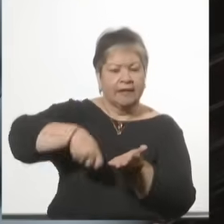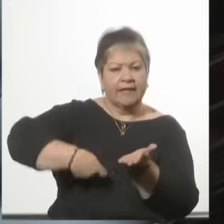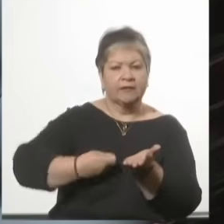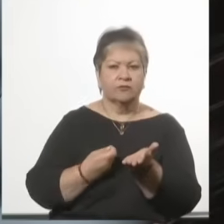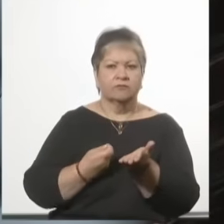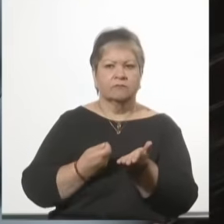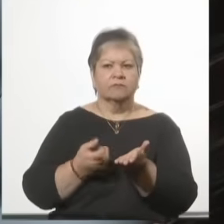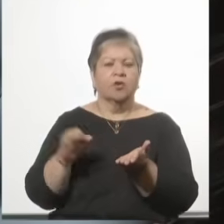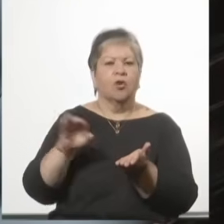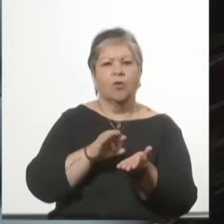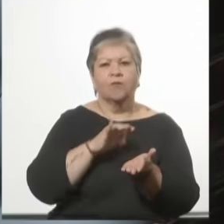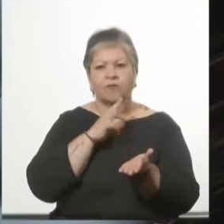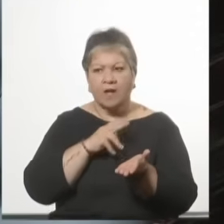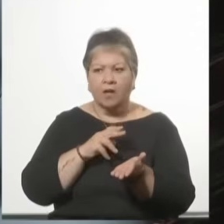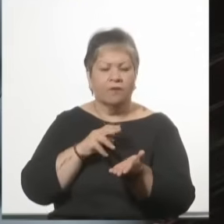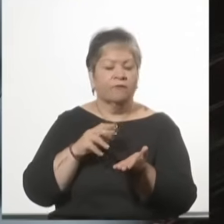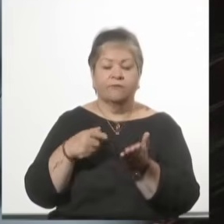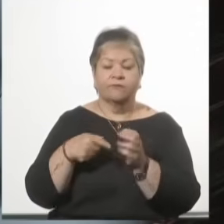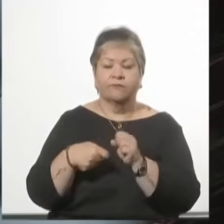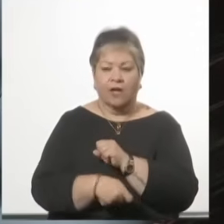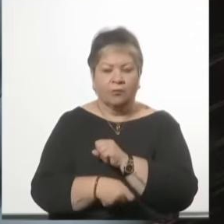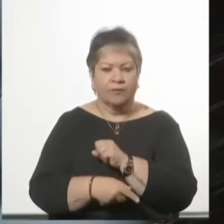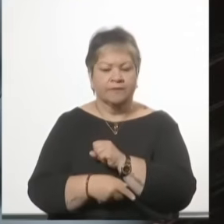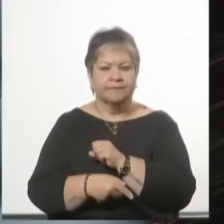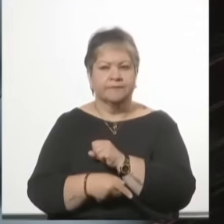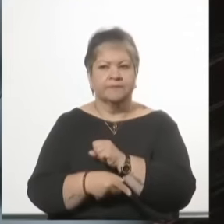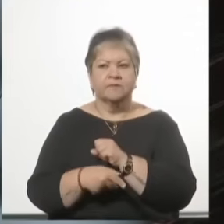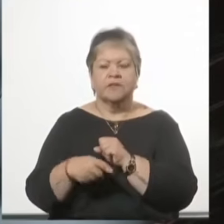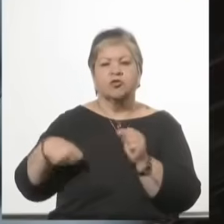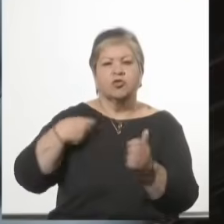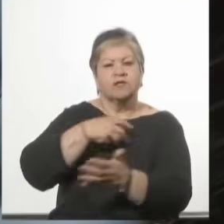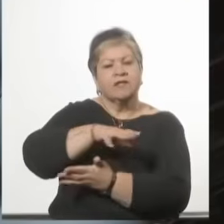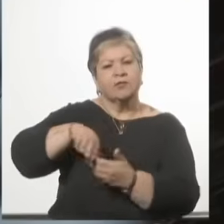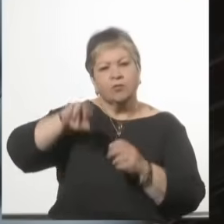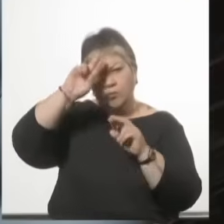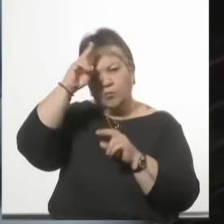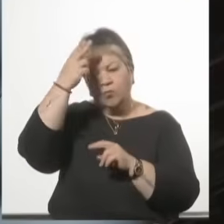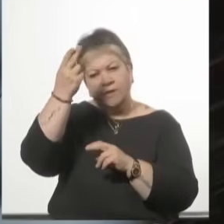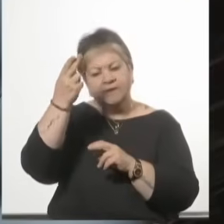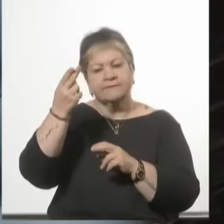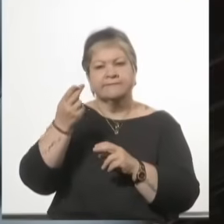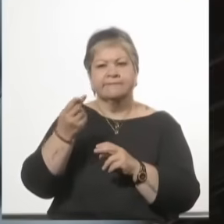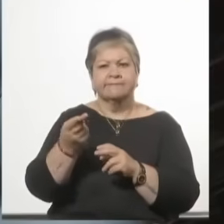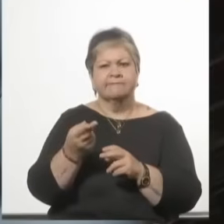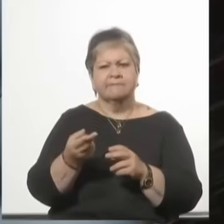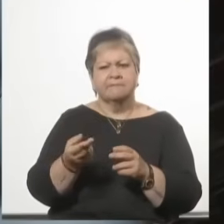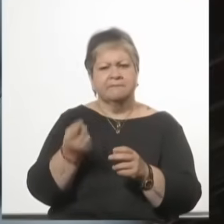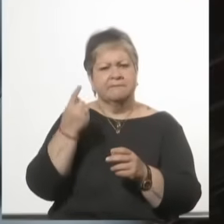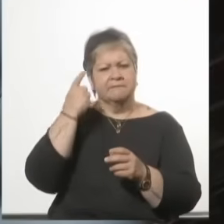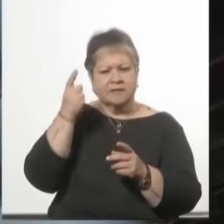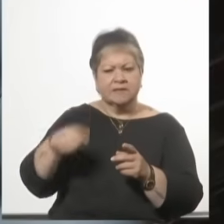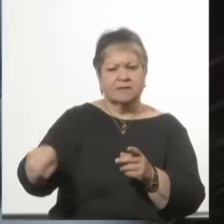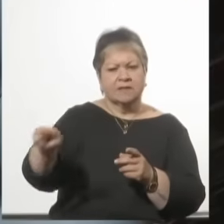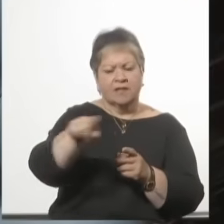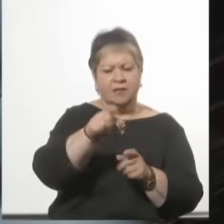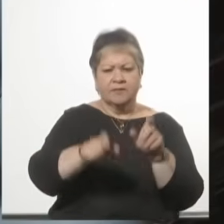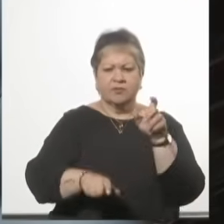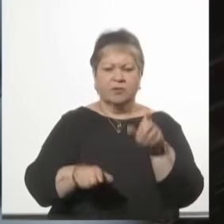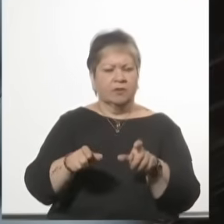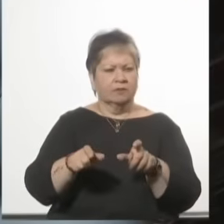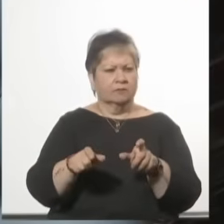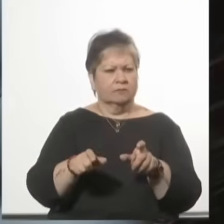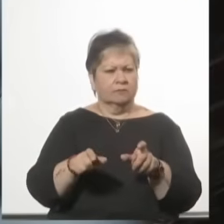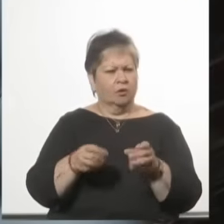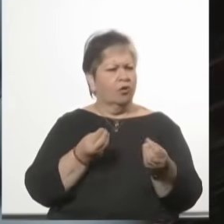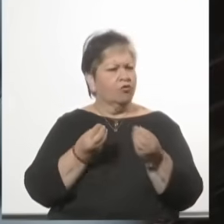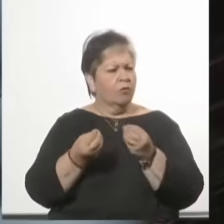fraude del que ha sido víctima la sociedad uruguaya, intentando colocar a esta administración de gobierno en situación contraria a